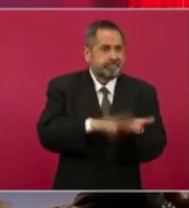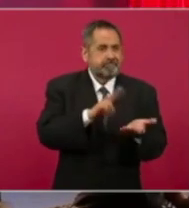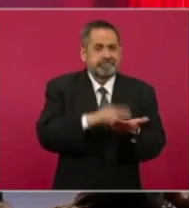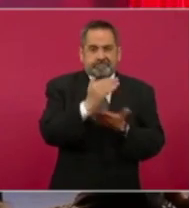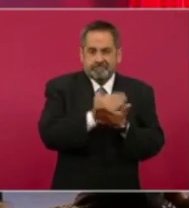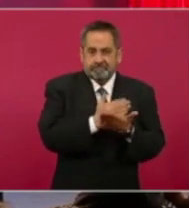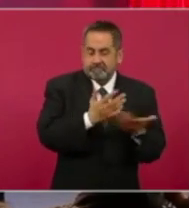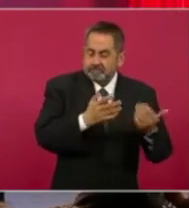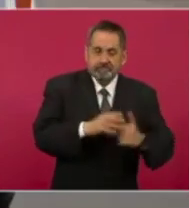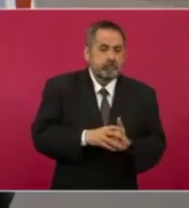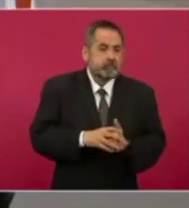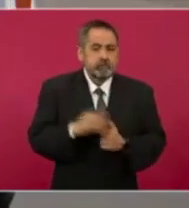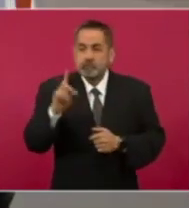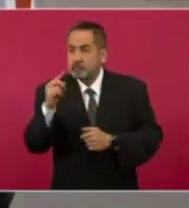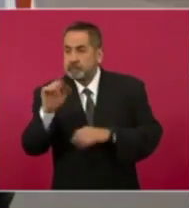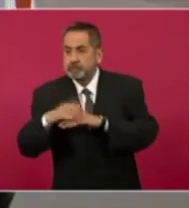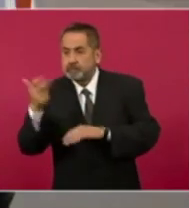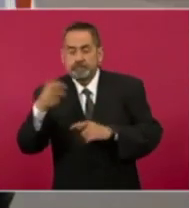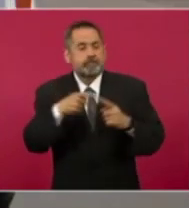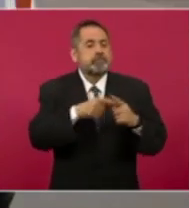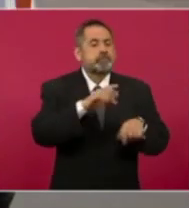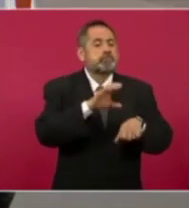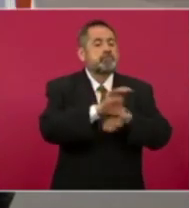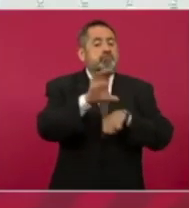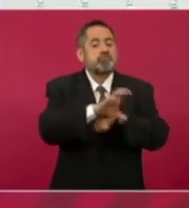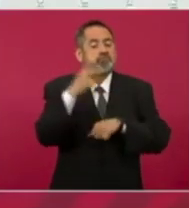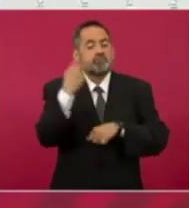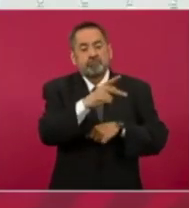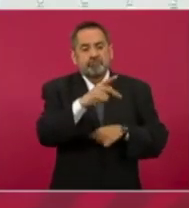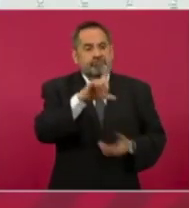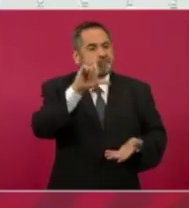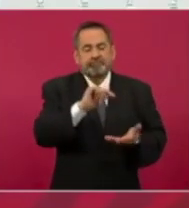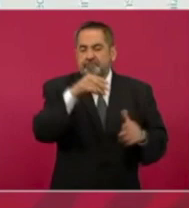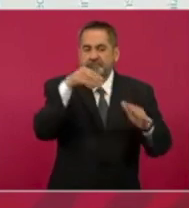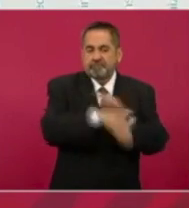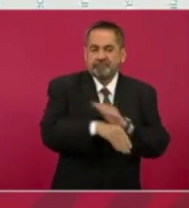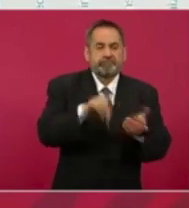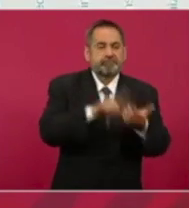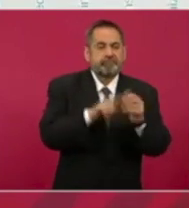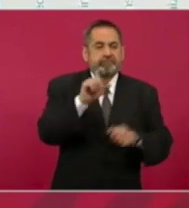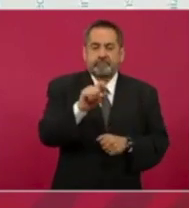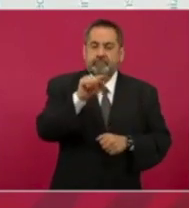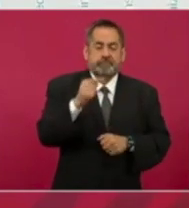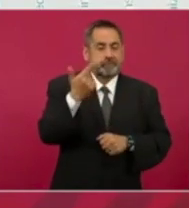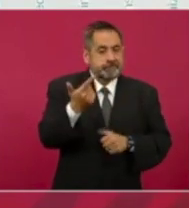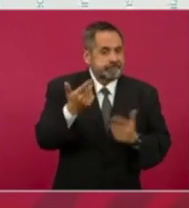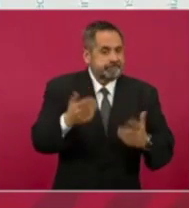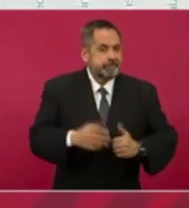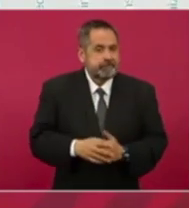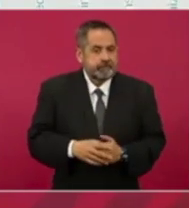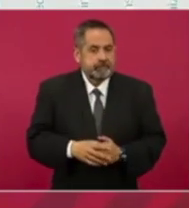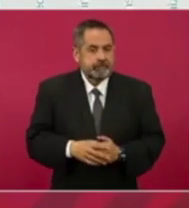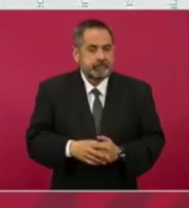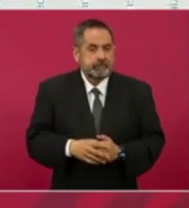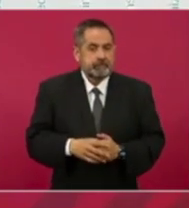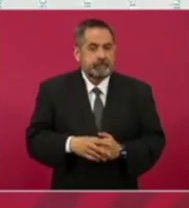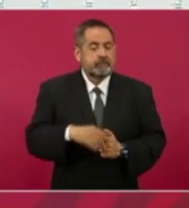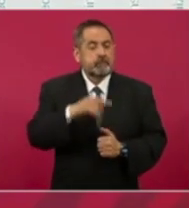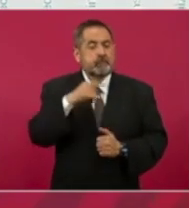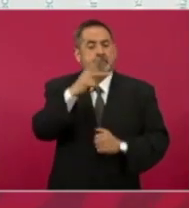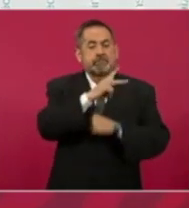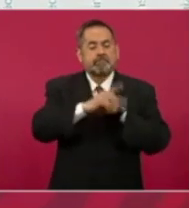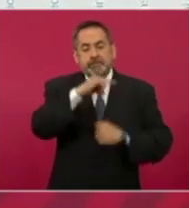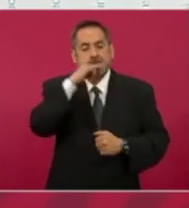20.6, el peso colombiano depreciación 20.7, el peso